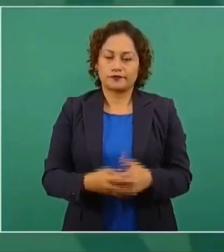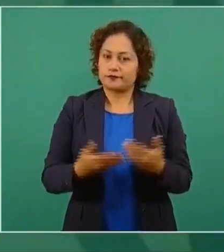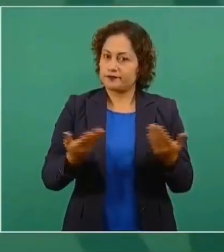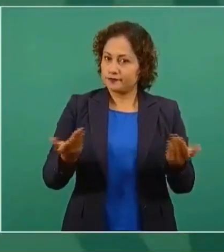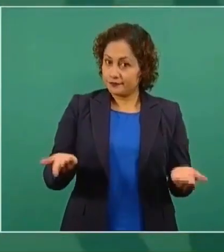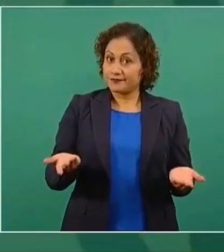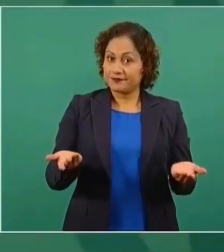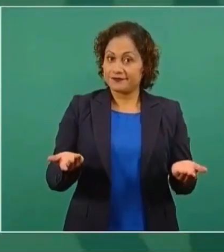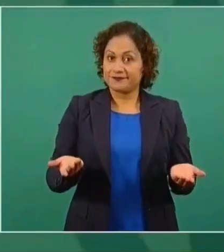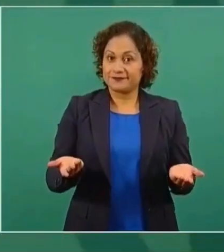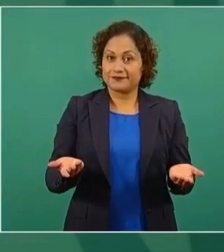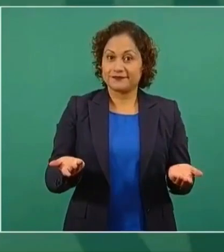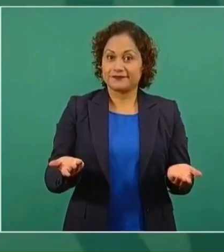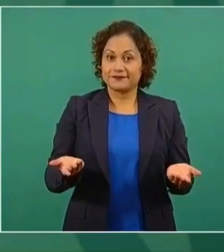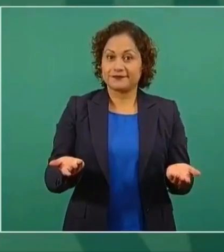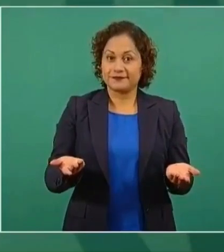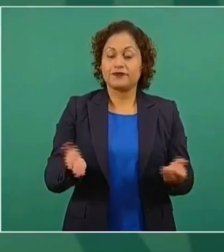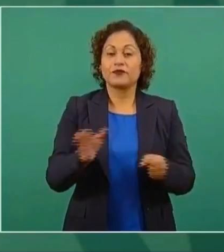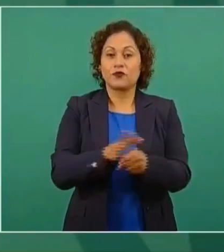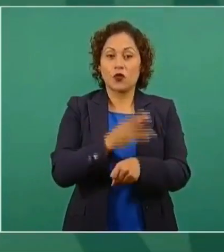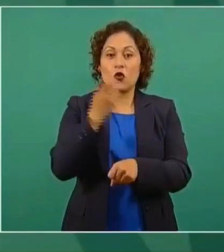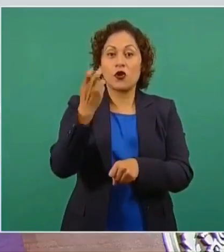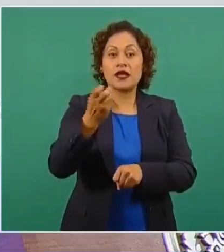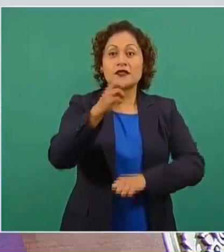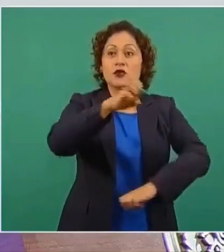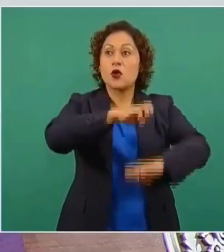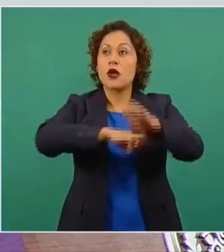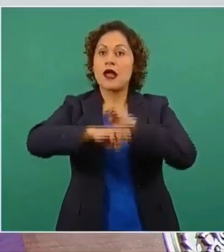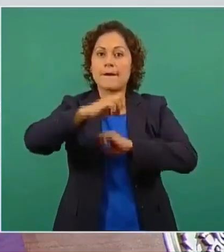Entonces van las líneas aéreas a buscar